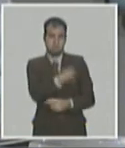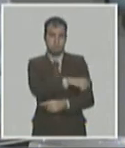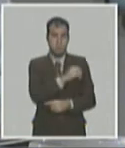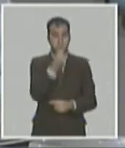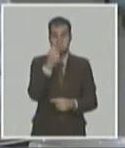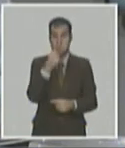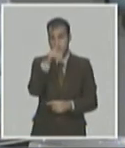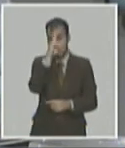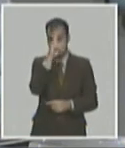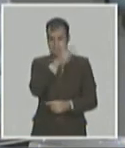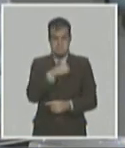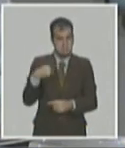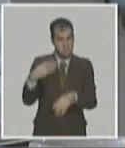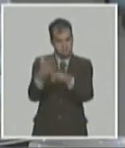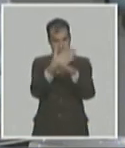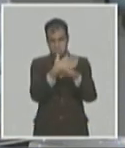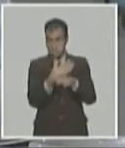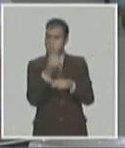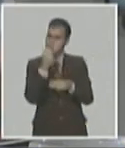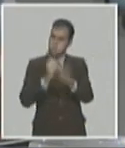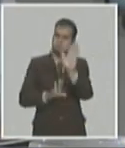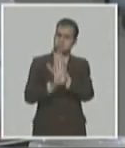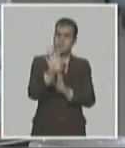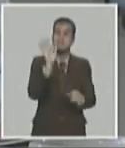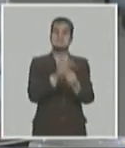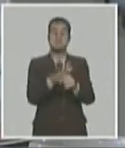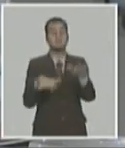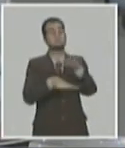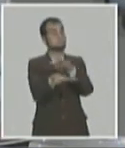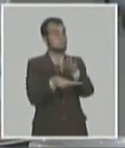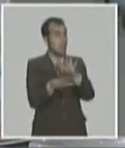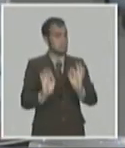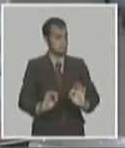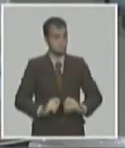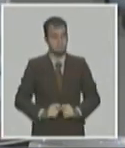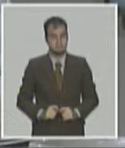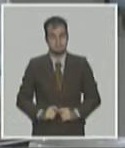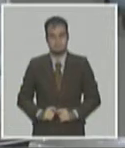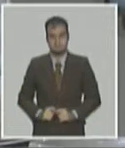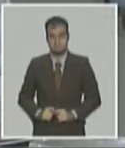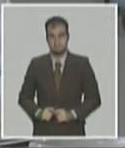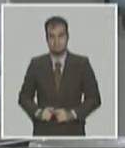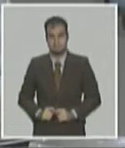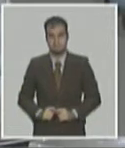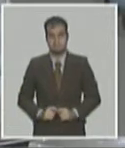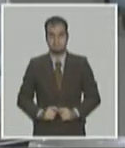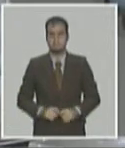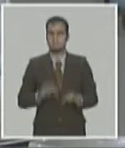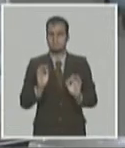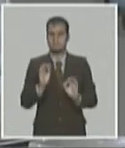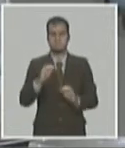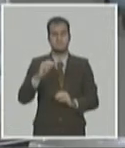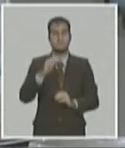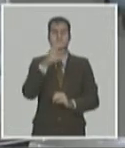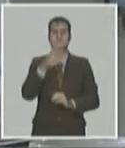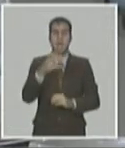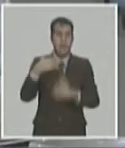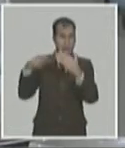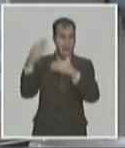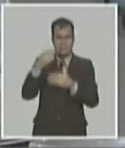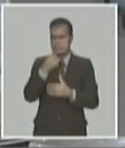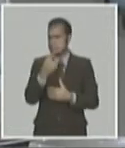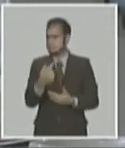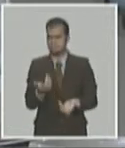profesionales del campo de la salud. Incluso una de las ideas que siempre había manejado el comandante en jefe era que